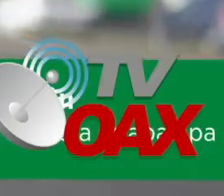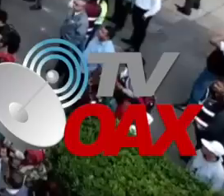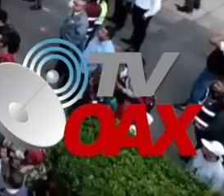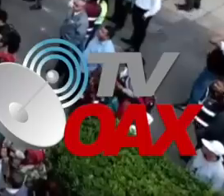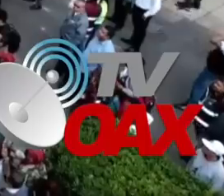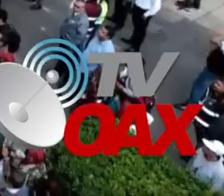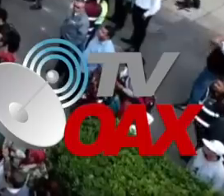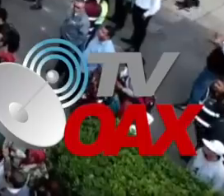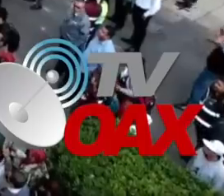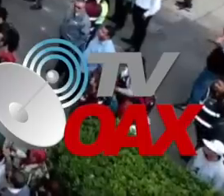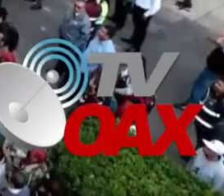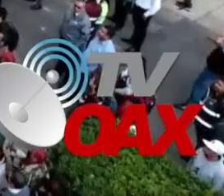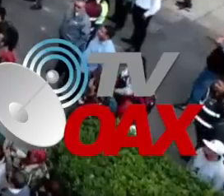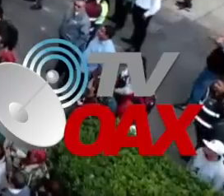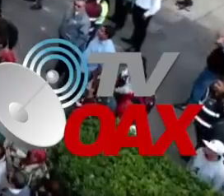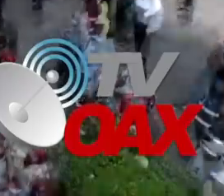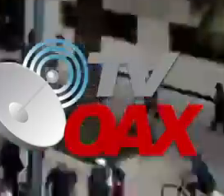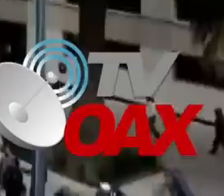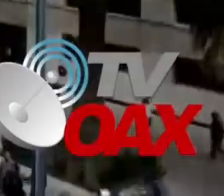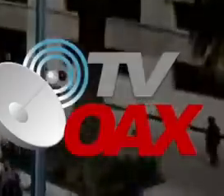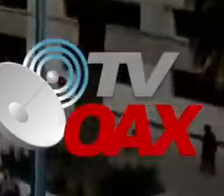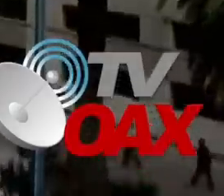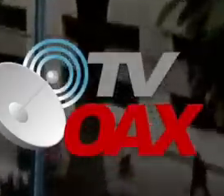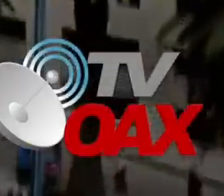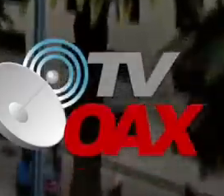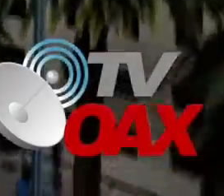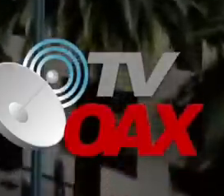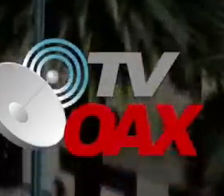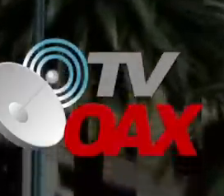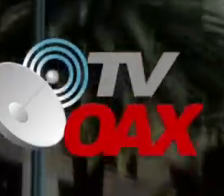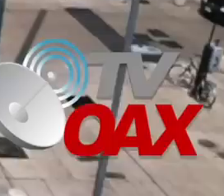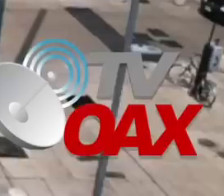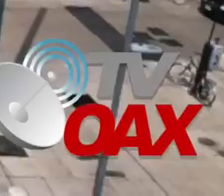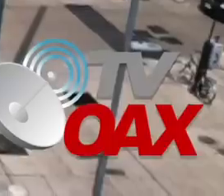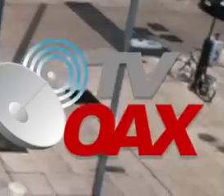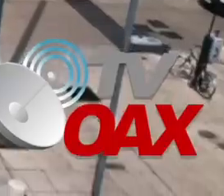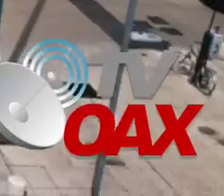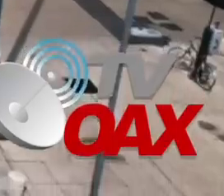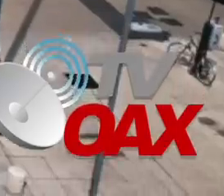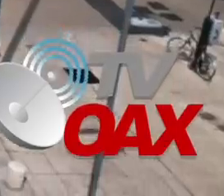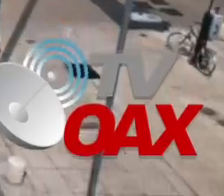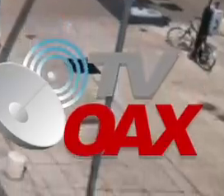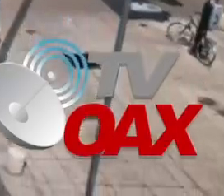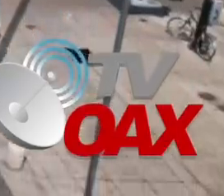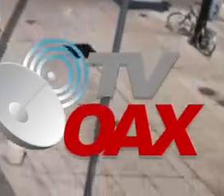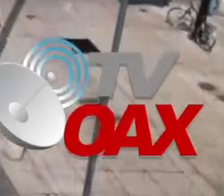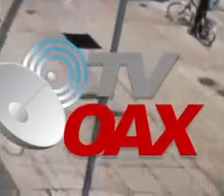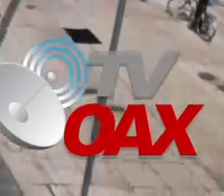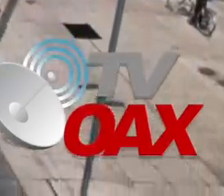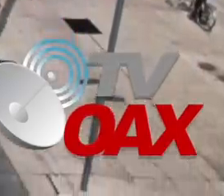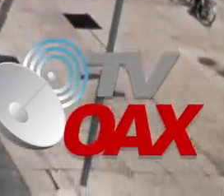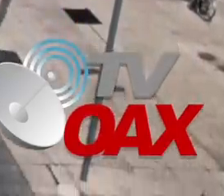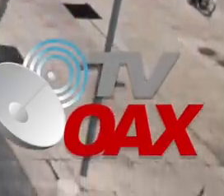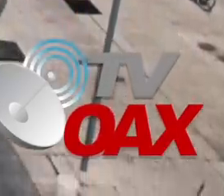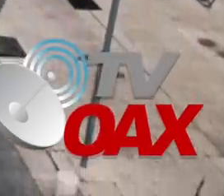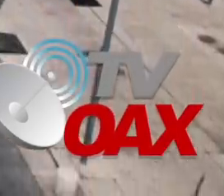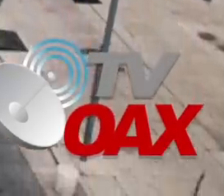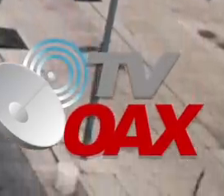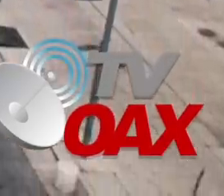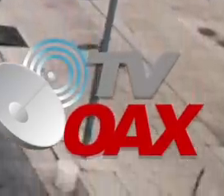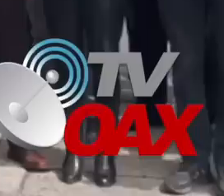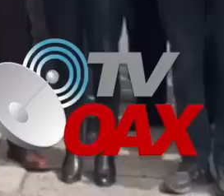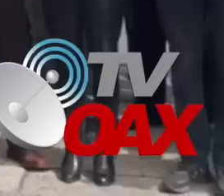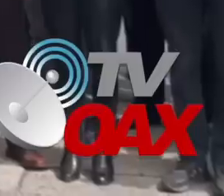A la presentación de las nuevas unidades RTP asistió Diego Bao, es el gerente comercial de la